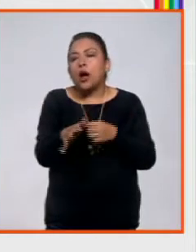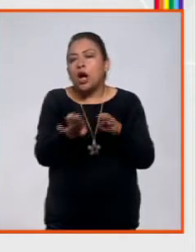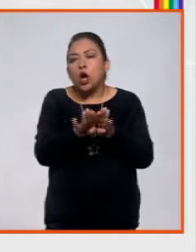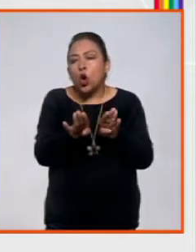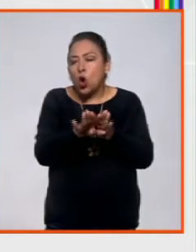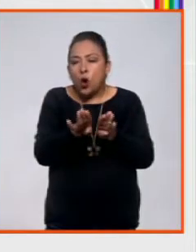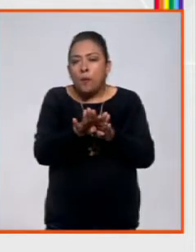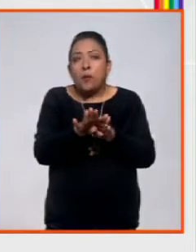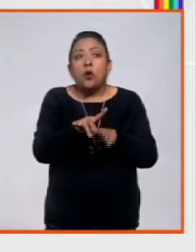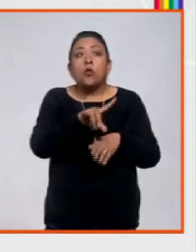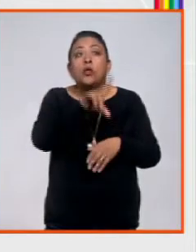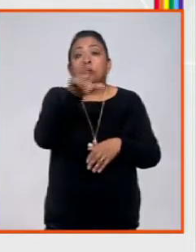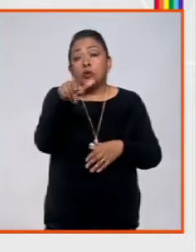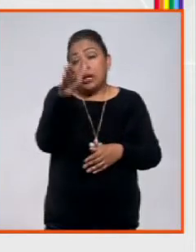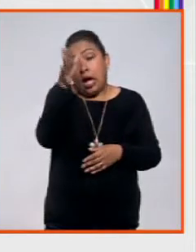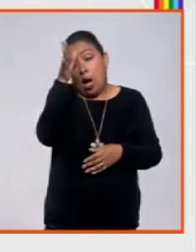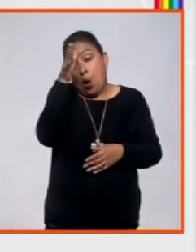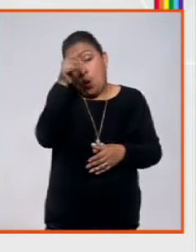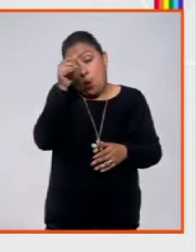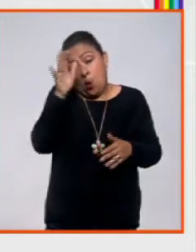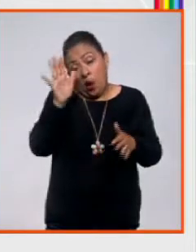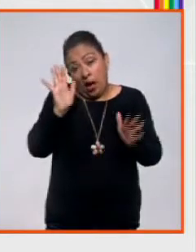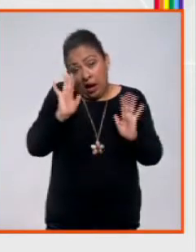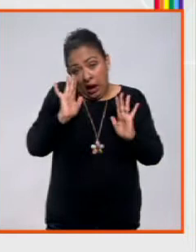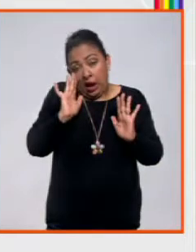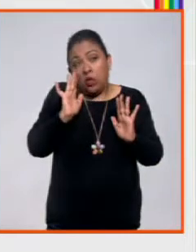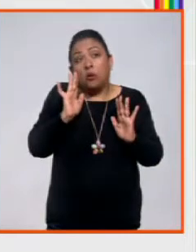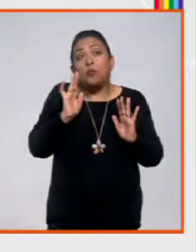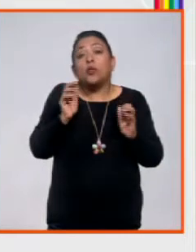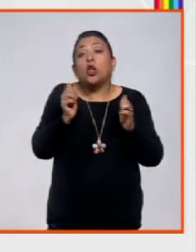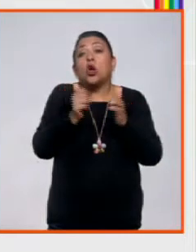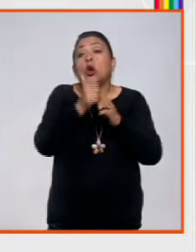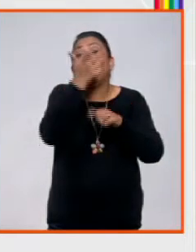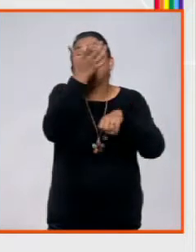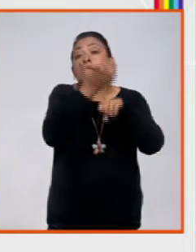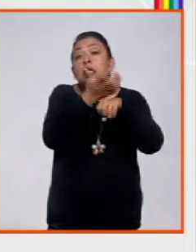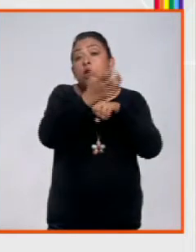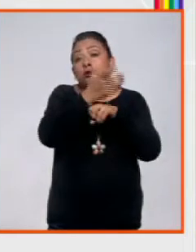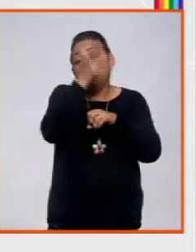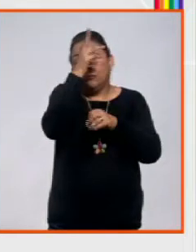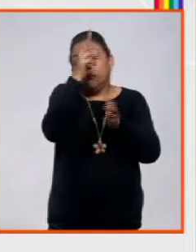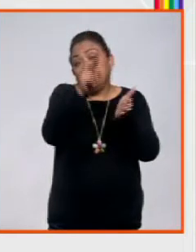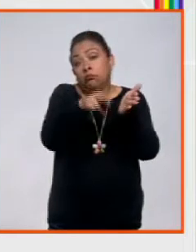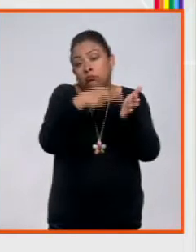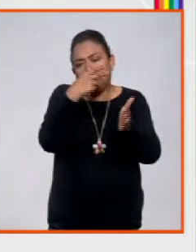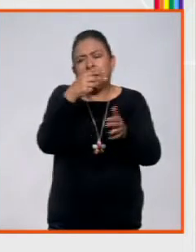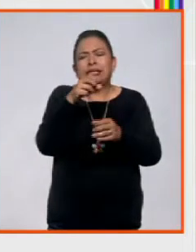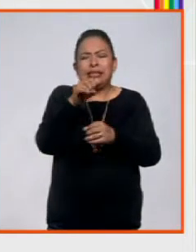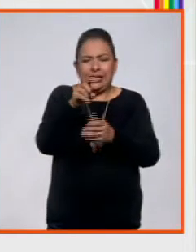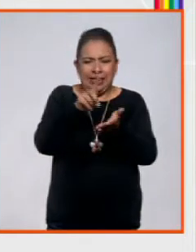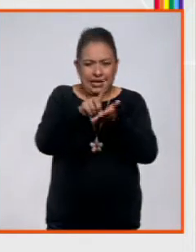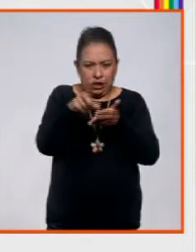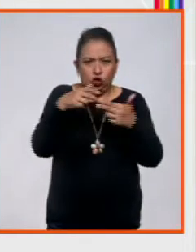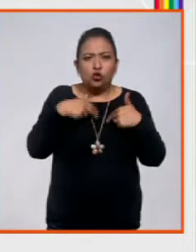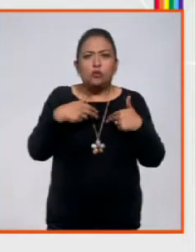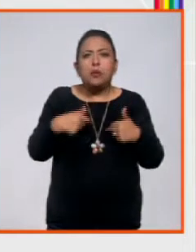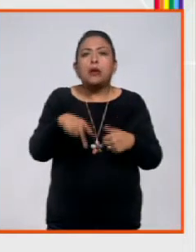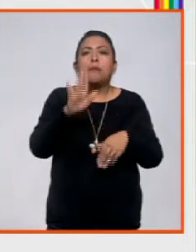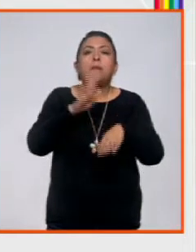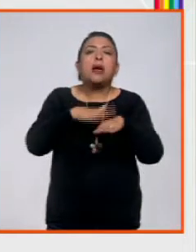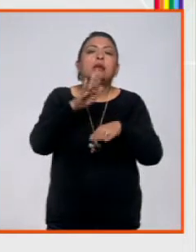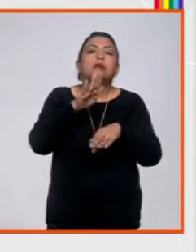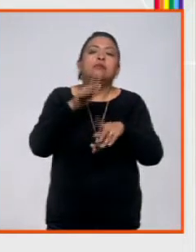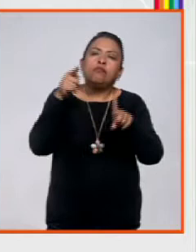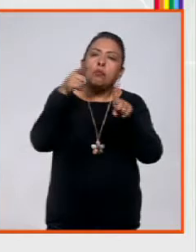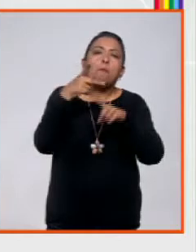este convenio que se tiene con eeuu más allá de los derechos humanos a nivel política